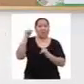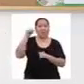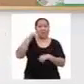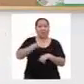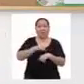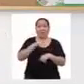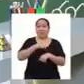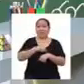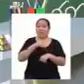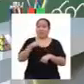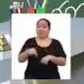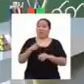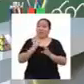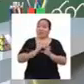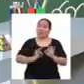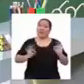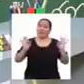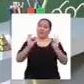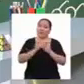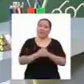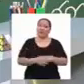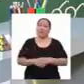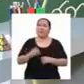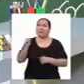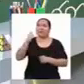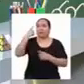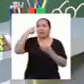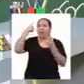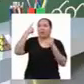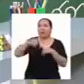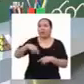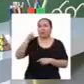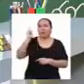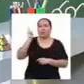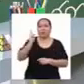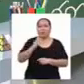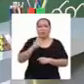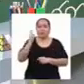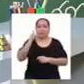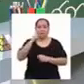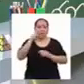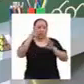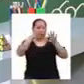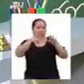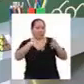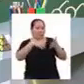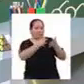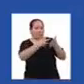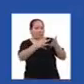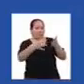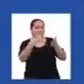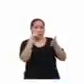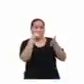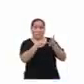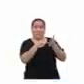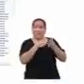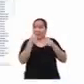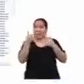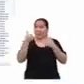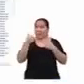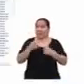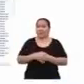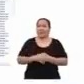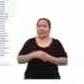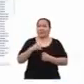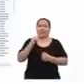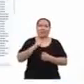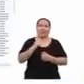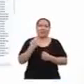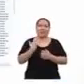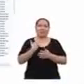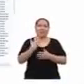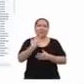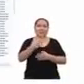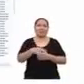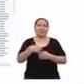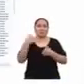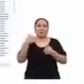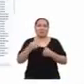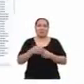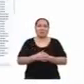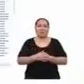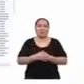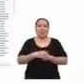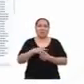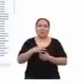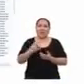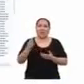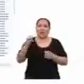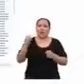estos tiempos. De acuerdo, profesora. Mire la hoja de Excel. Va bien, ¿cierto? Está encaminada. Tenemos toda